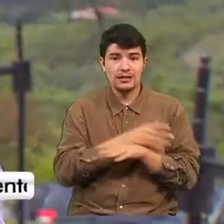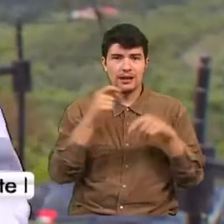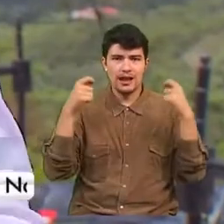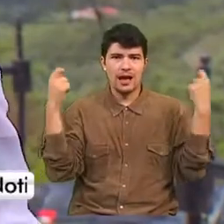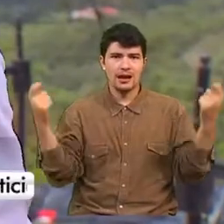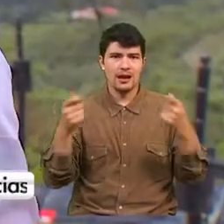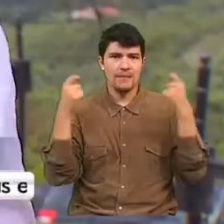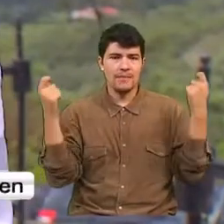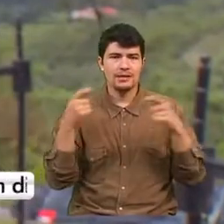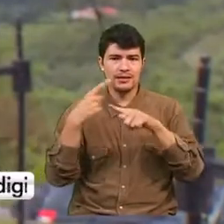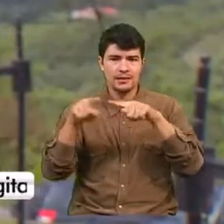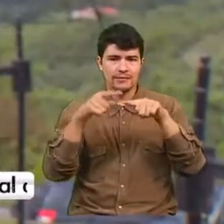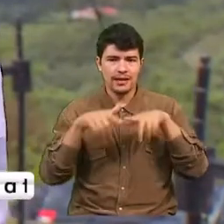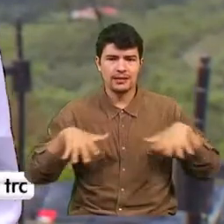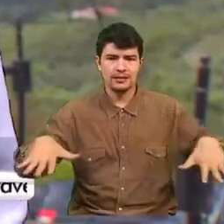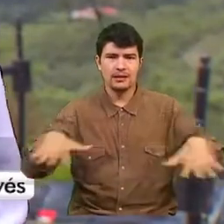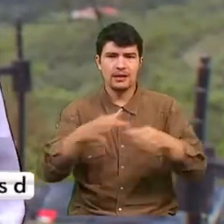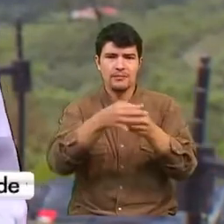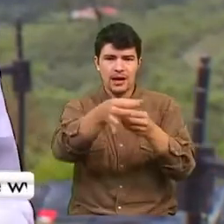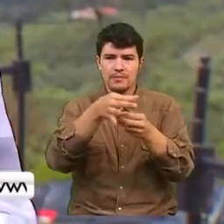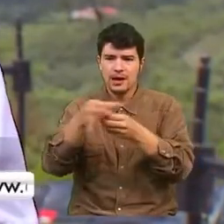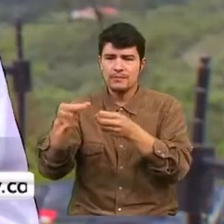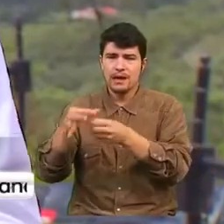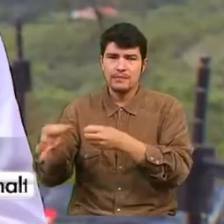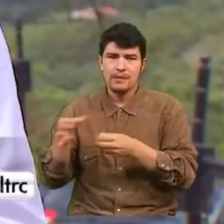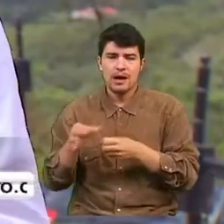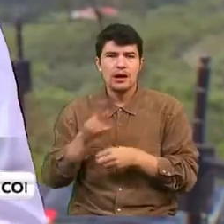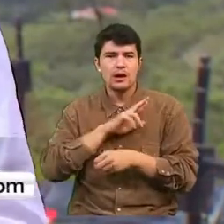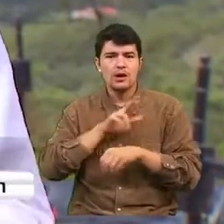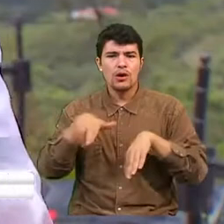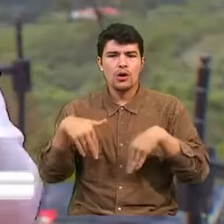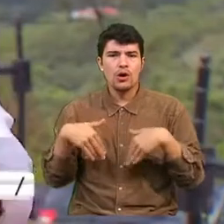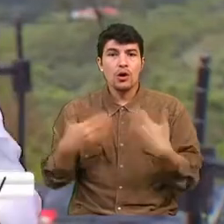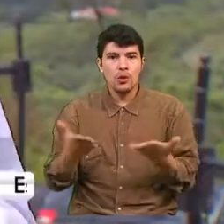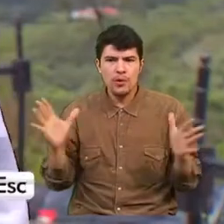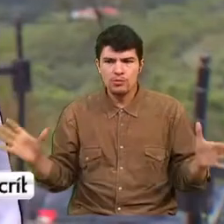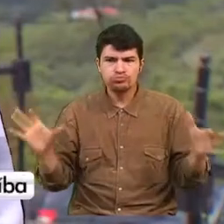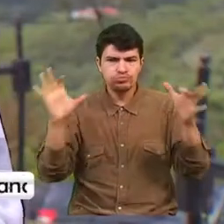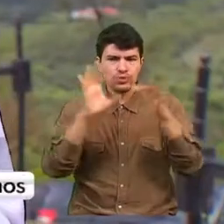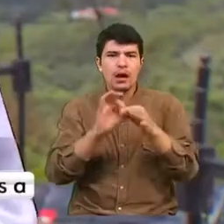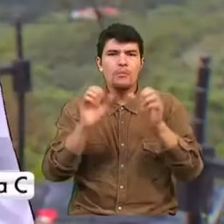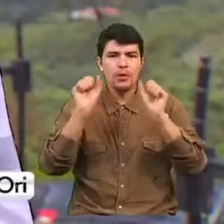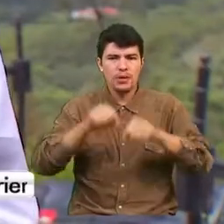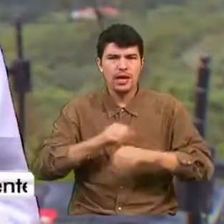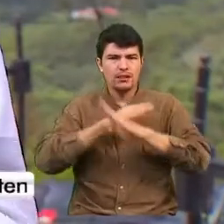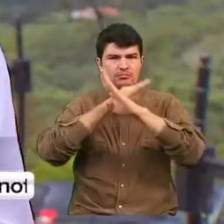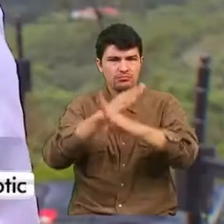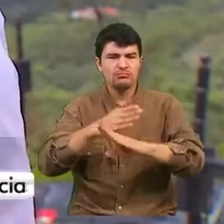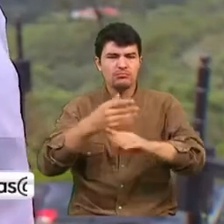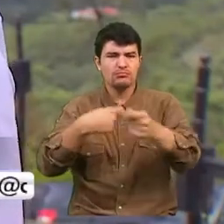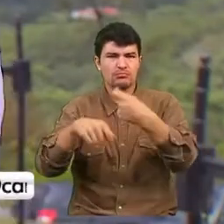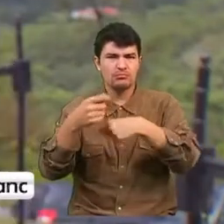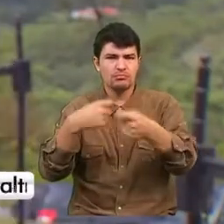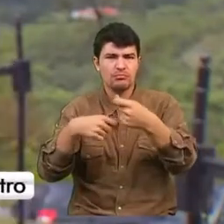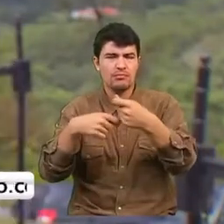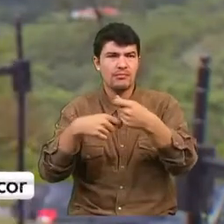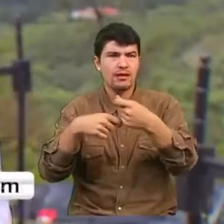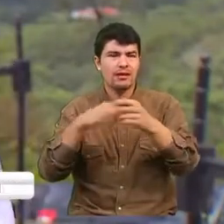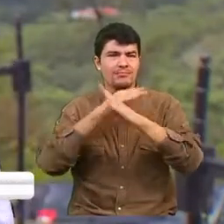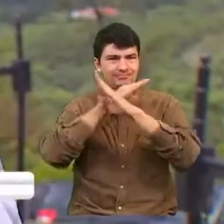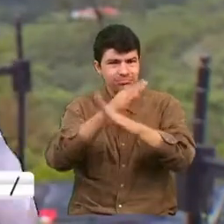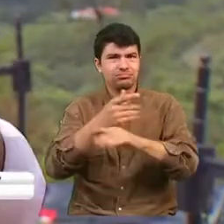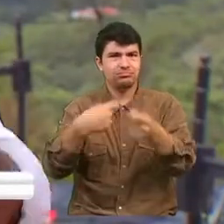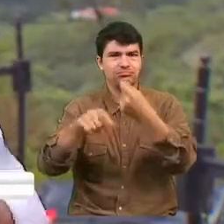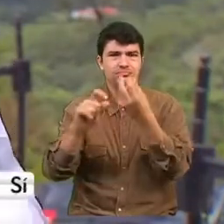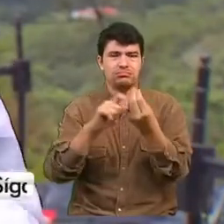desde todos los escenarios de las distintas secretarías en cómo transversalizar la prevención y la garantía del no consumo. Y la